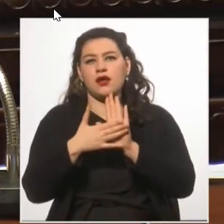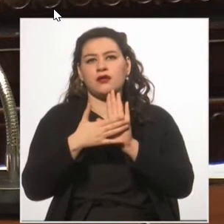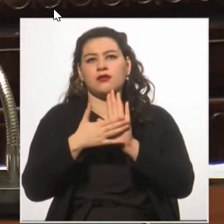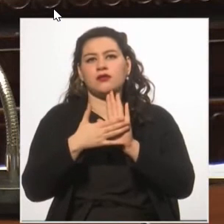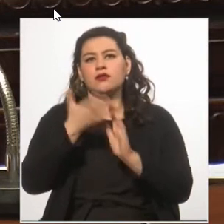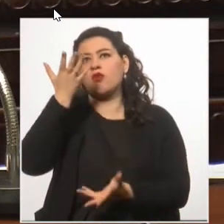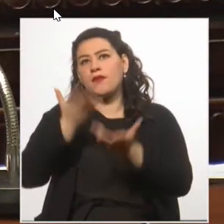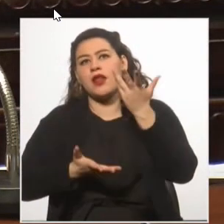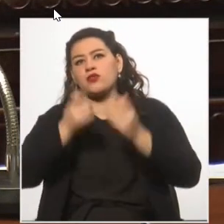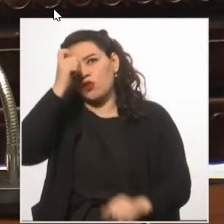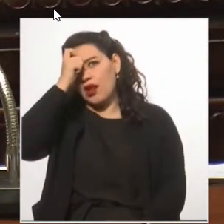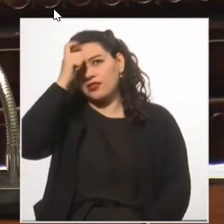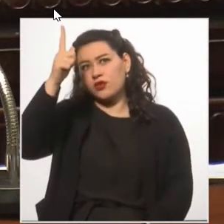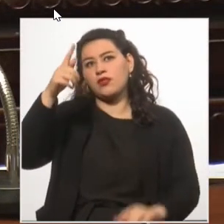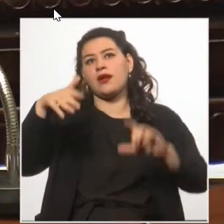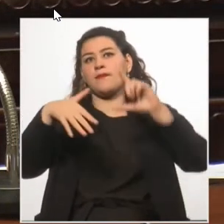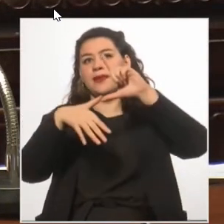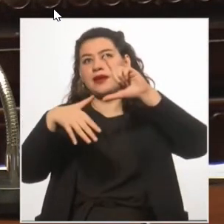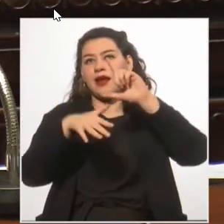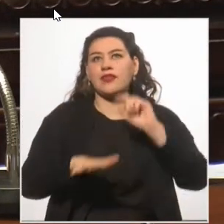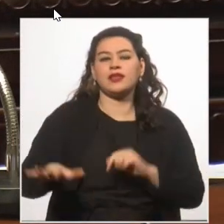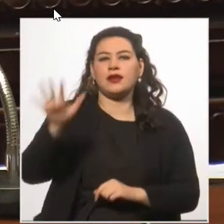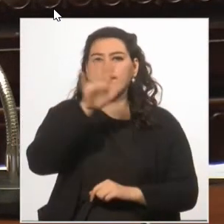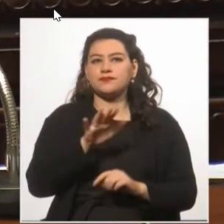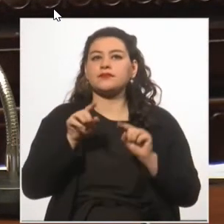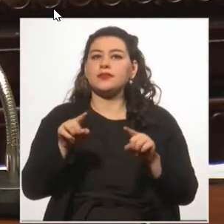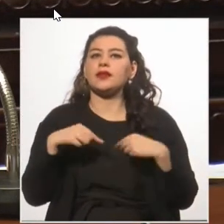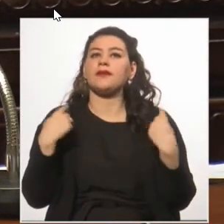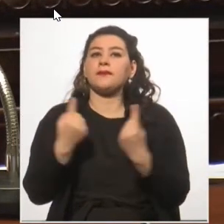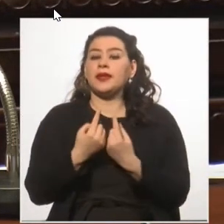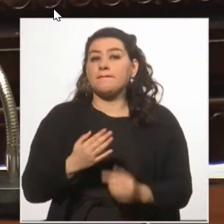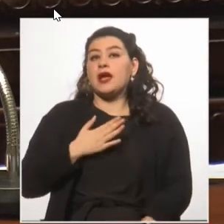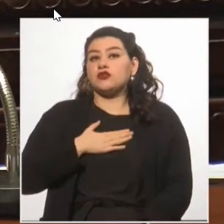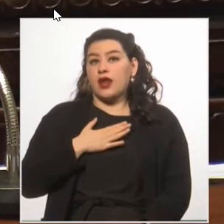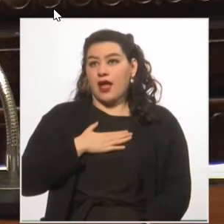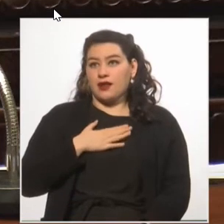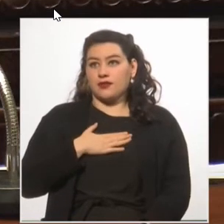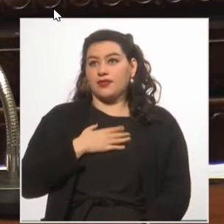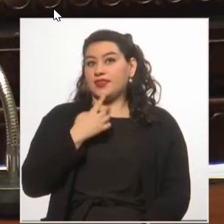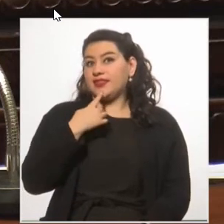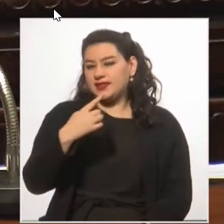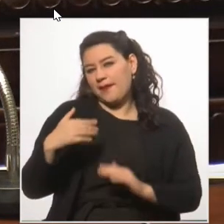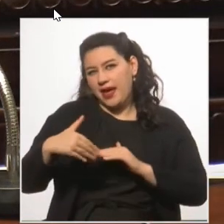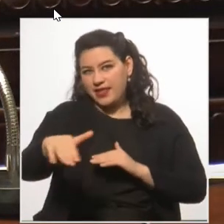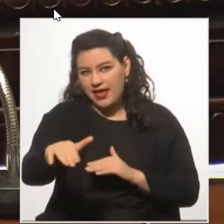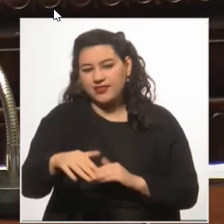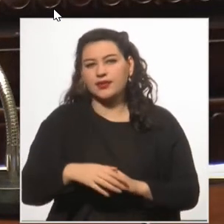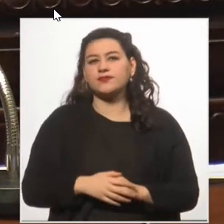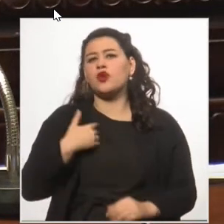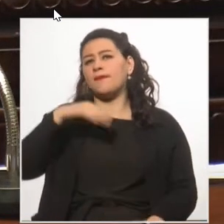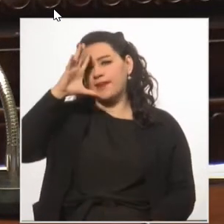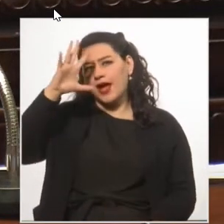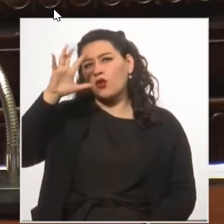concierto intelectual de la América Latina. En lo que me es personal, decía más adelante,